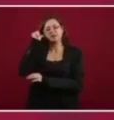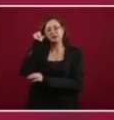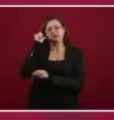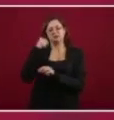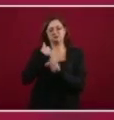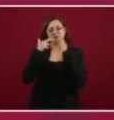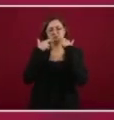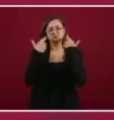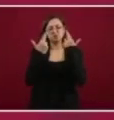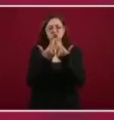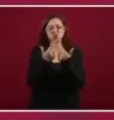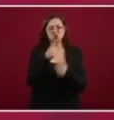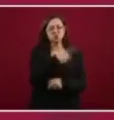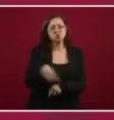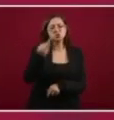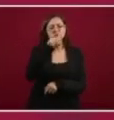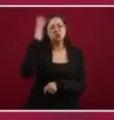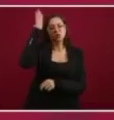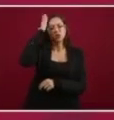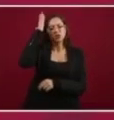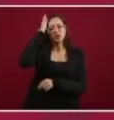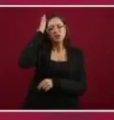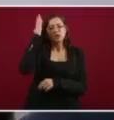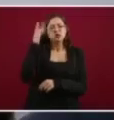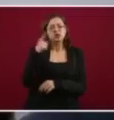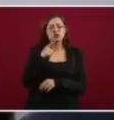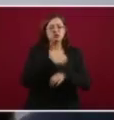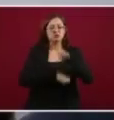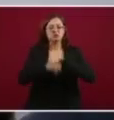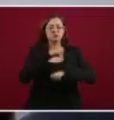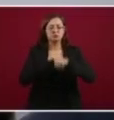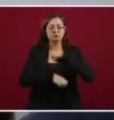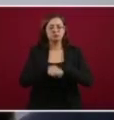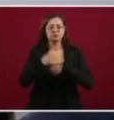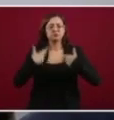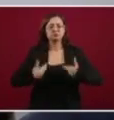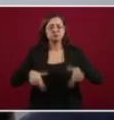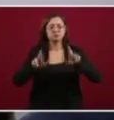con los dirigentes del sector empresarial,